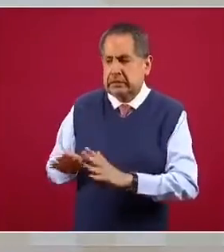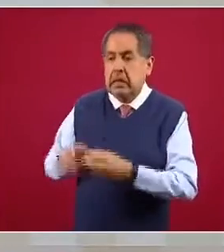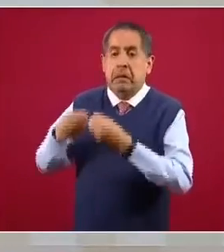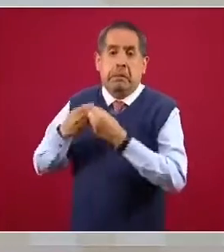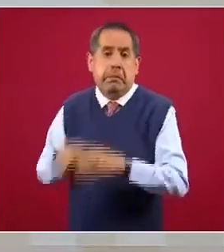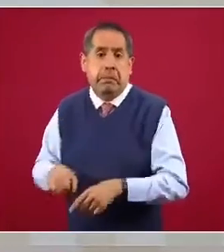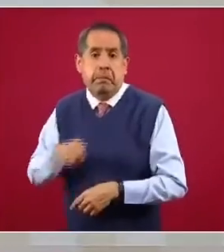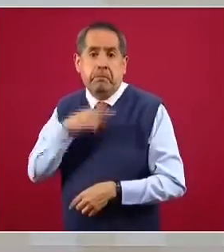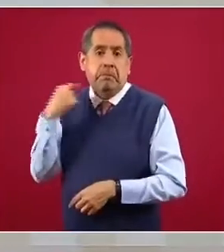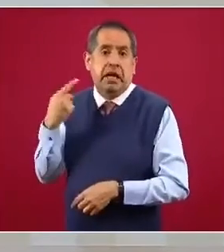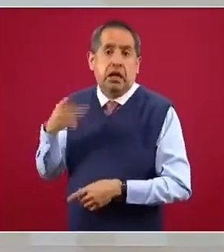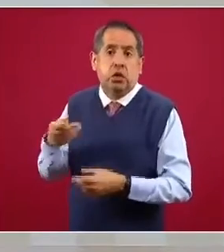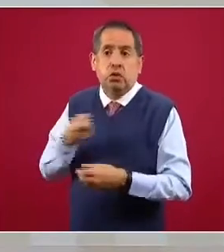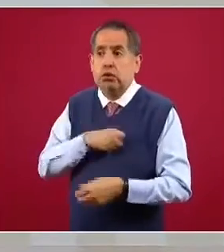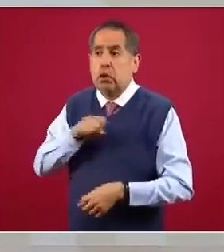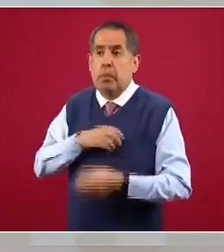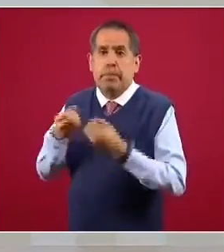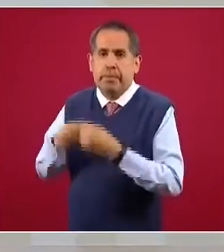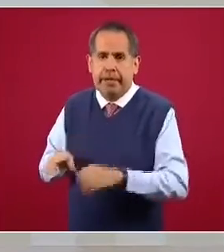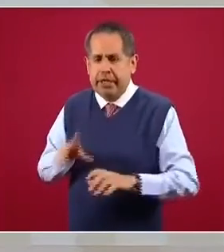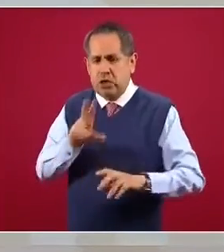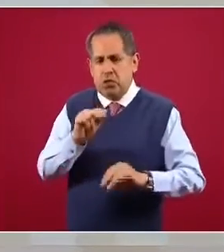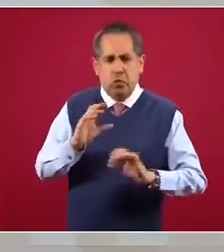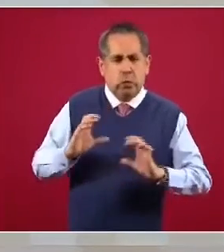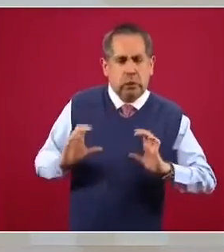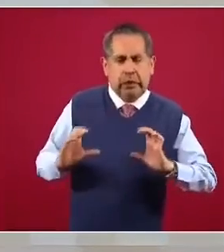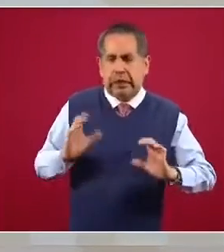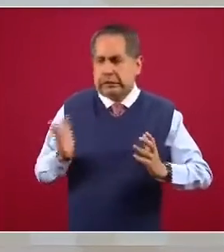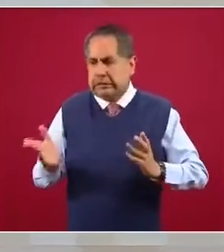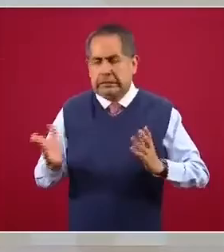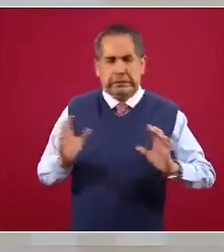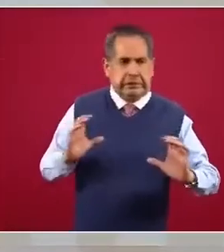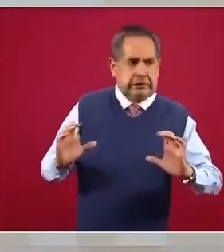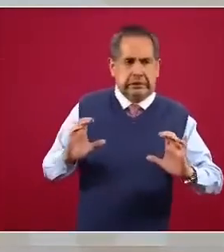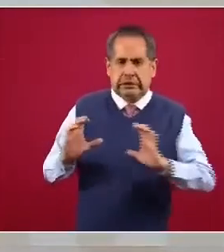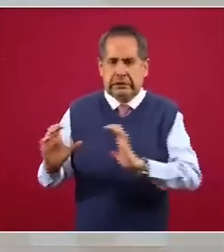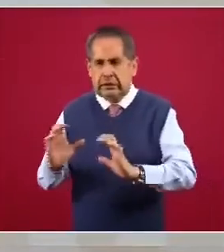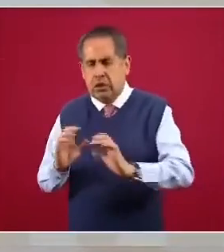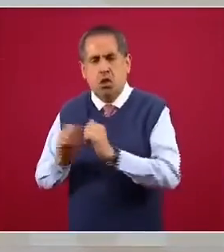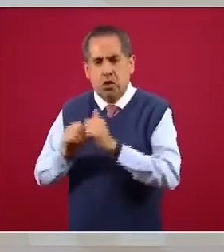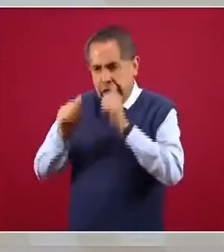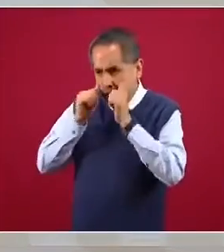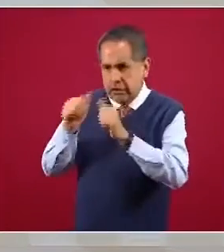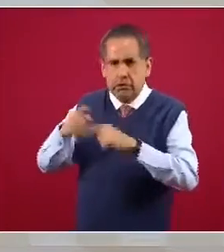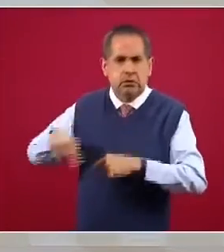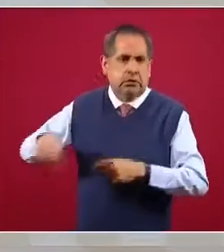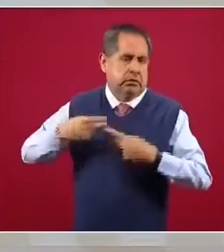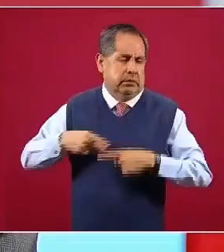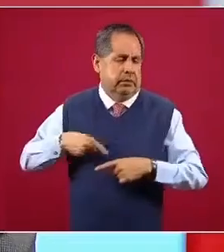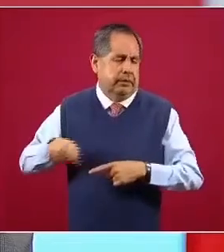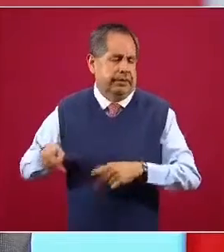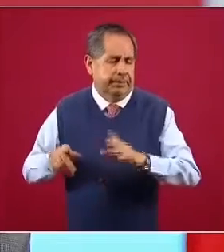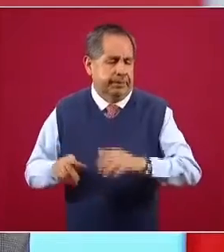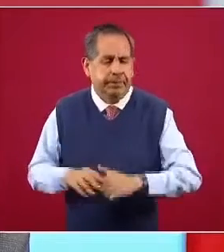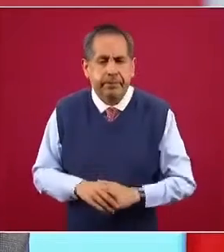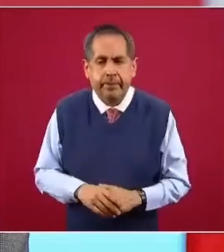la salud de nadie, es decir, que no se afectara ni la salud ni la calidad de vida de las personas.